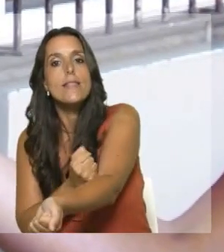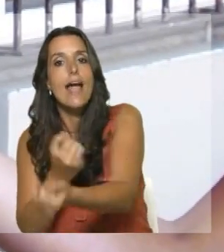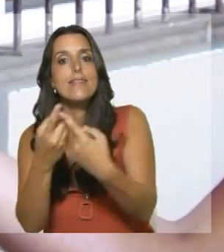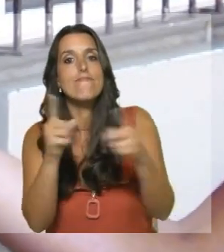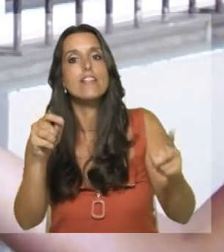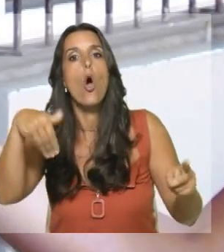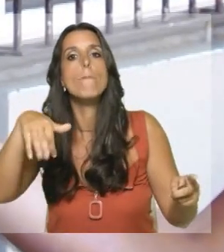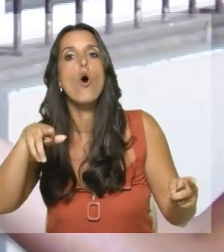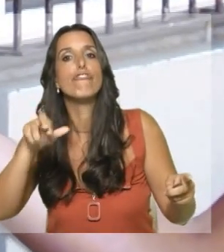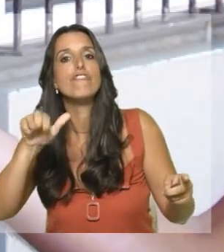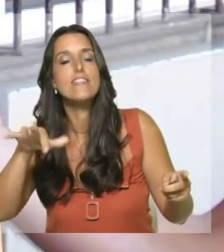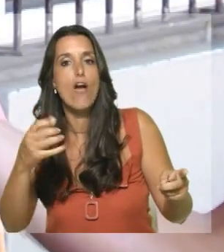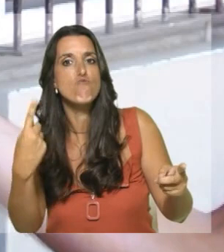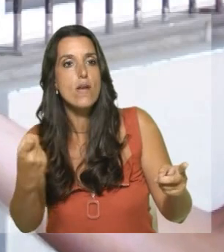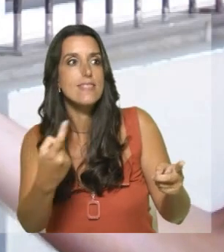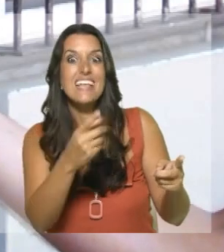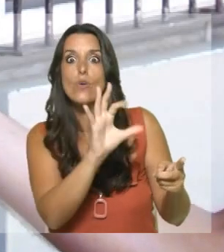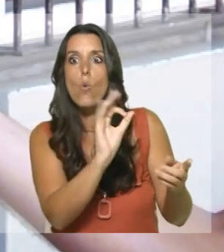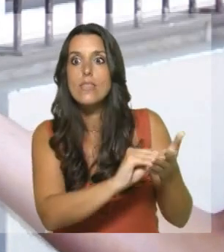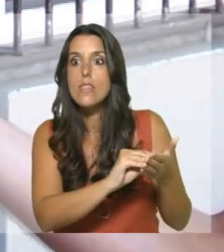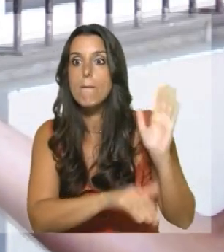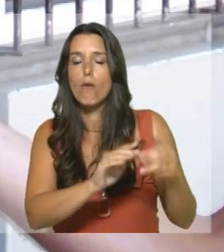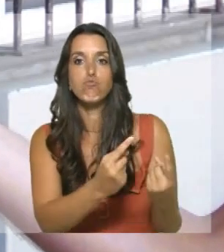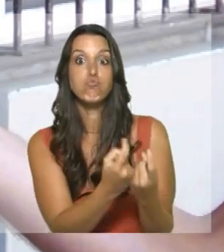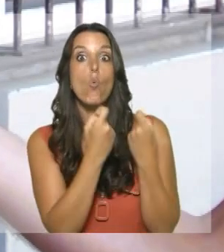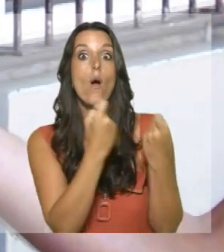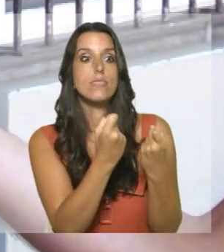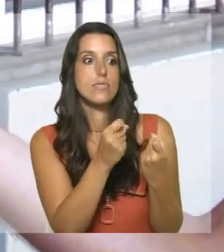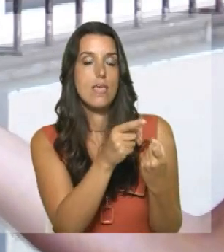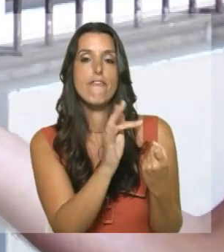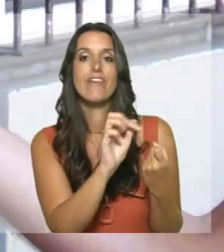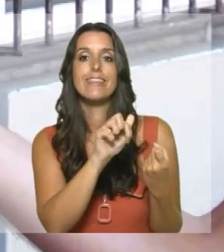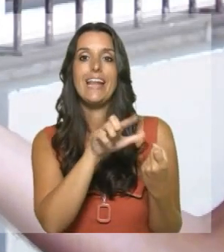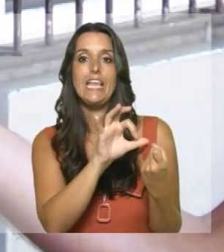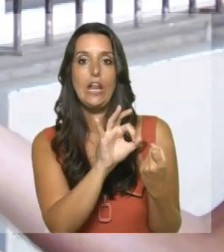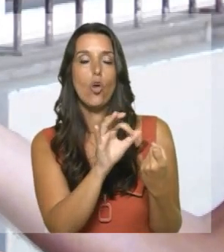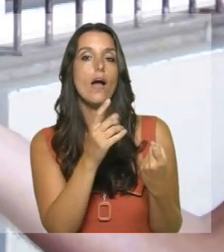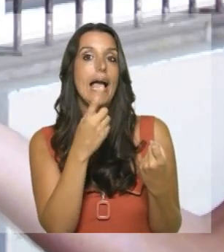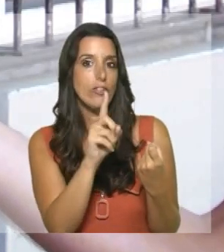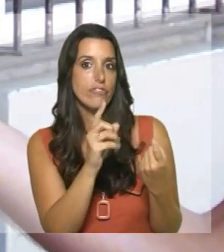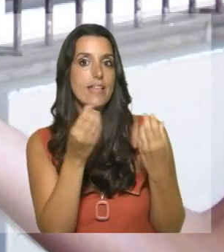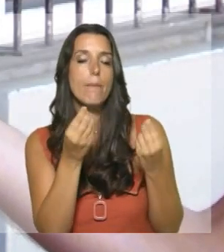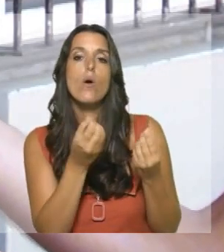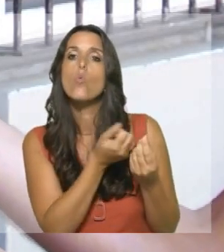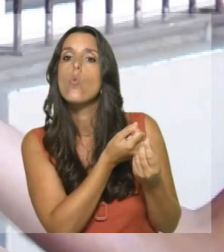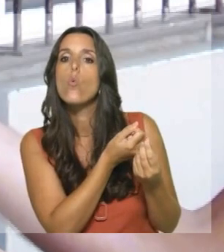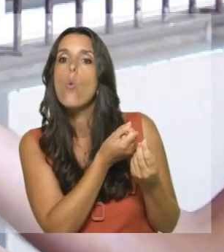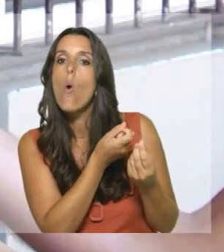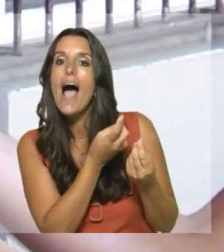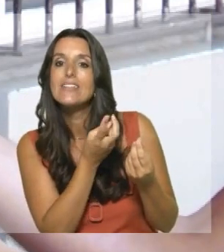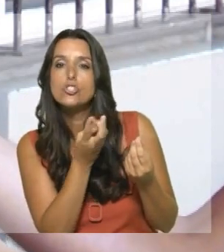morfina. Pero sobre todo porque los márgenes de seguridad son muy pequeños, o sea, la cantidad